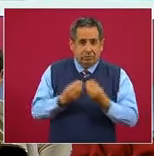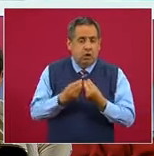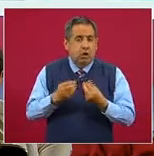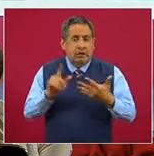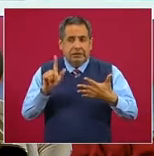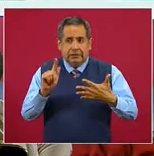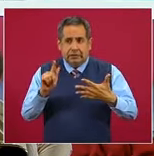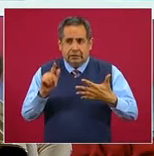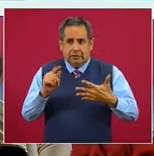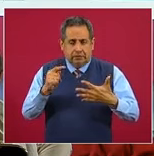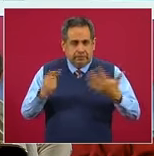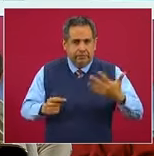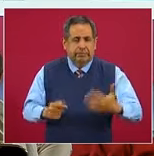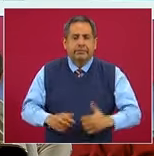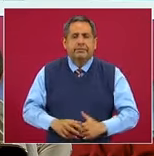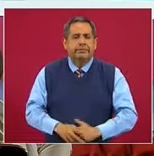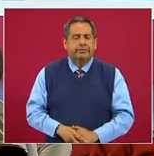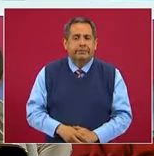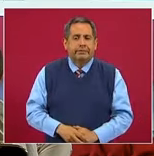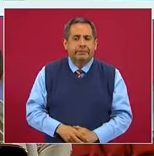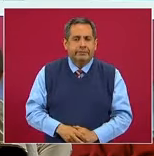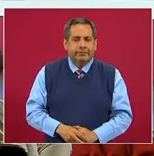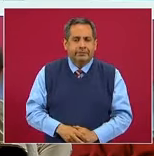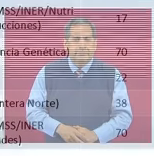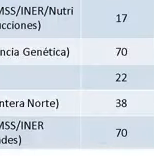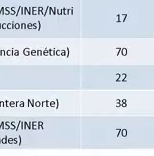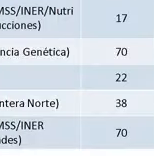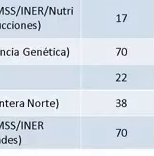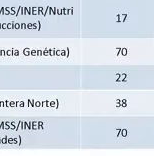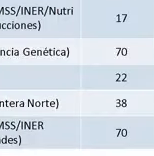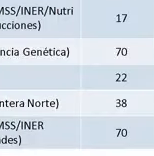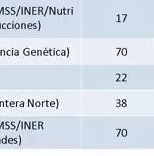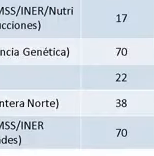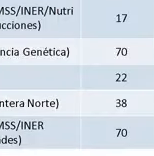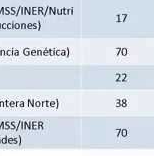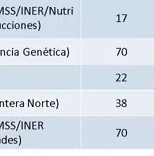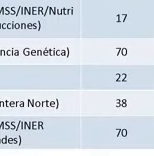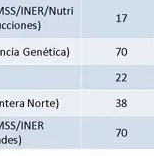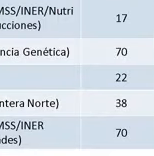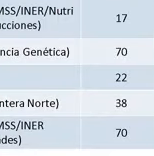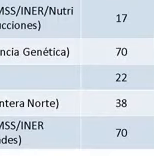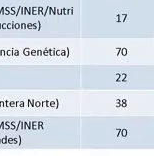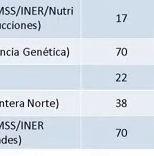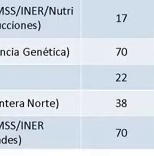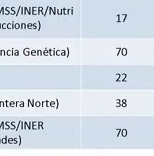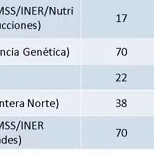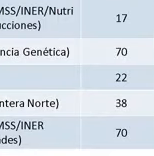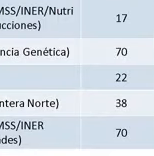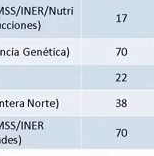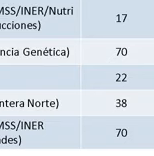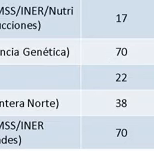Algunas otras instituciones como el INMEGEN, que incluso ya secuenció y están sus secuencias depositadas en el banco de genes de manera